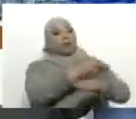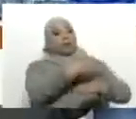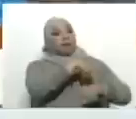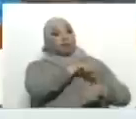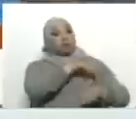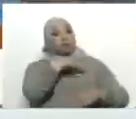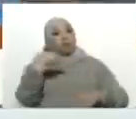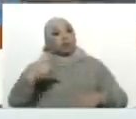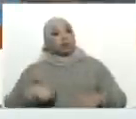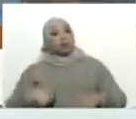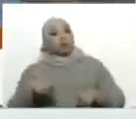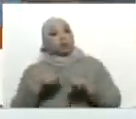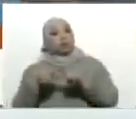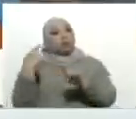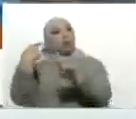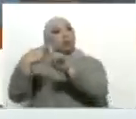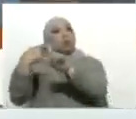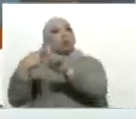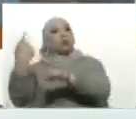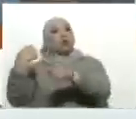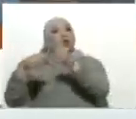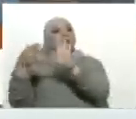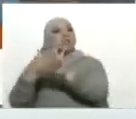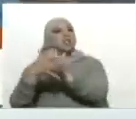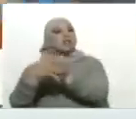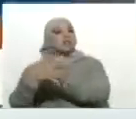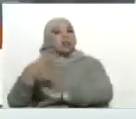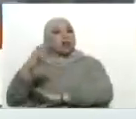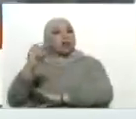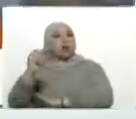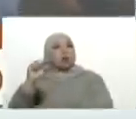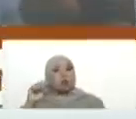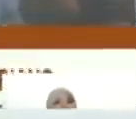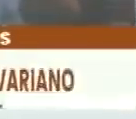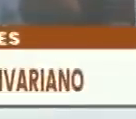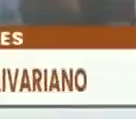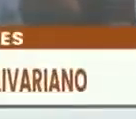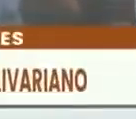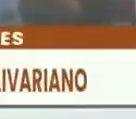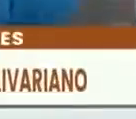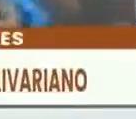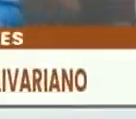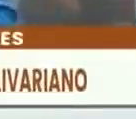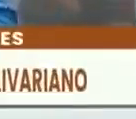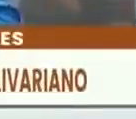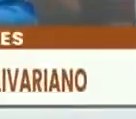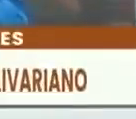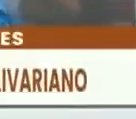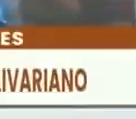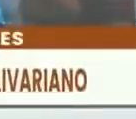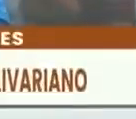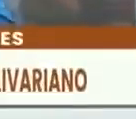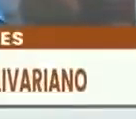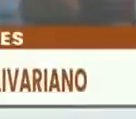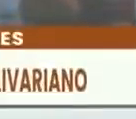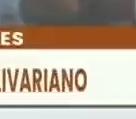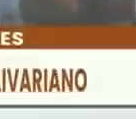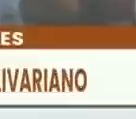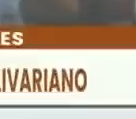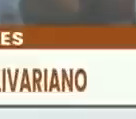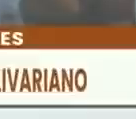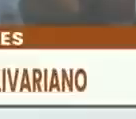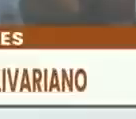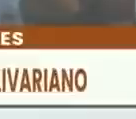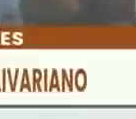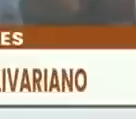todos lados por qué es lo que los griegos llamaban el cosmos lo que es no ideológico no un hecho subjetivo algo objetivo es lo que es es